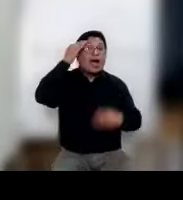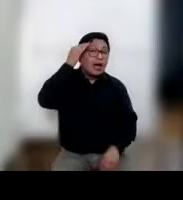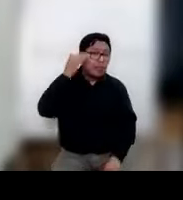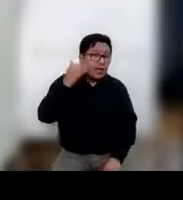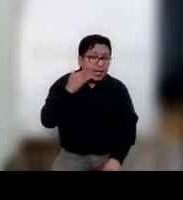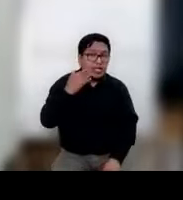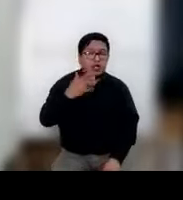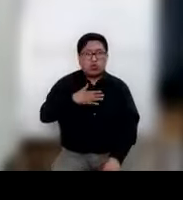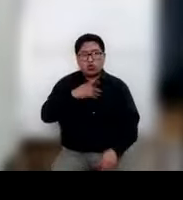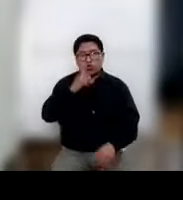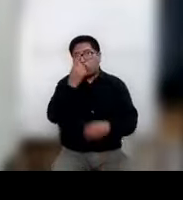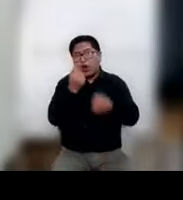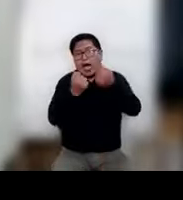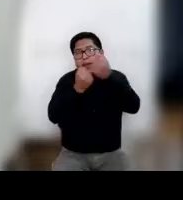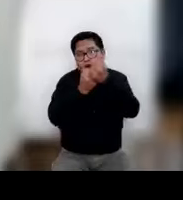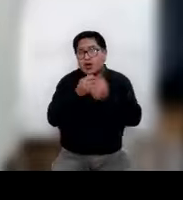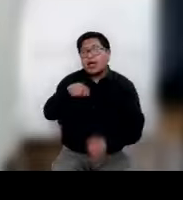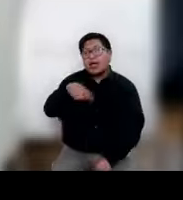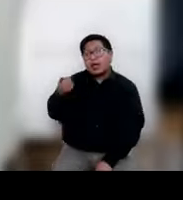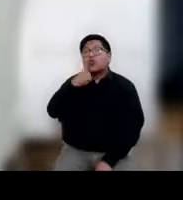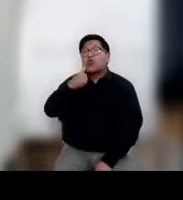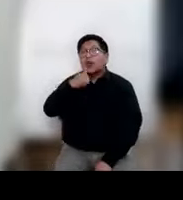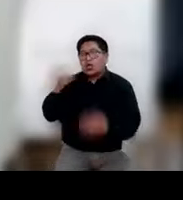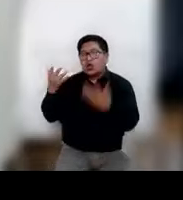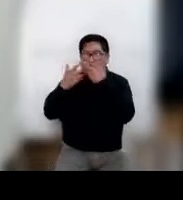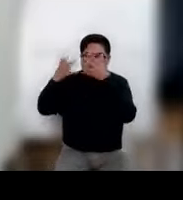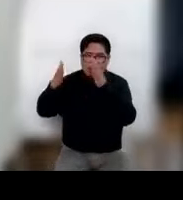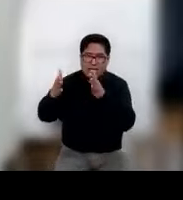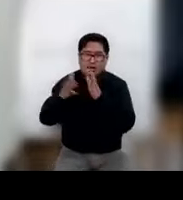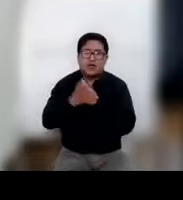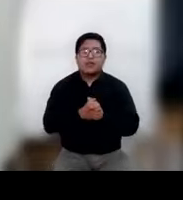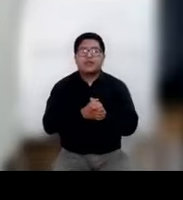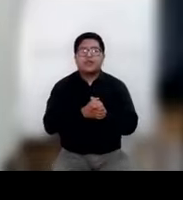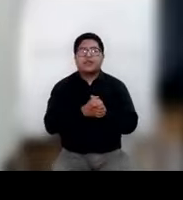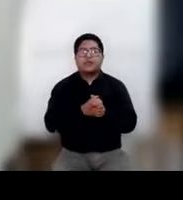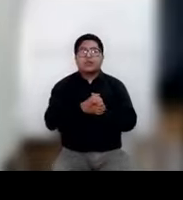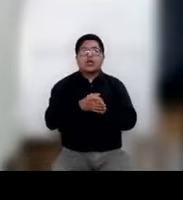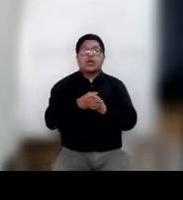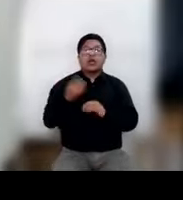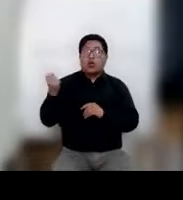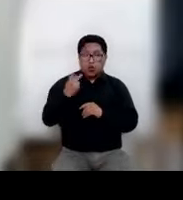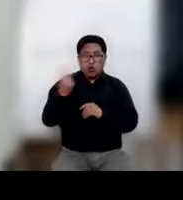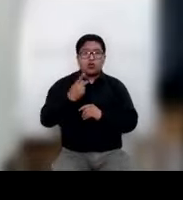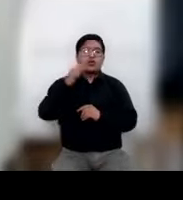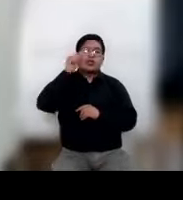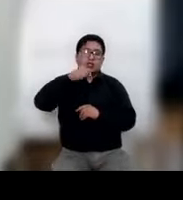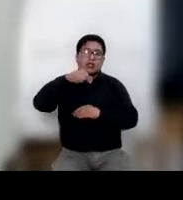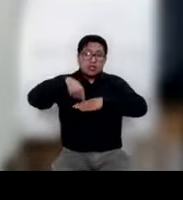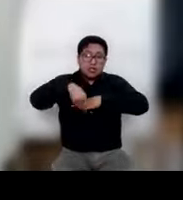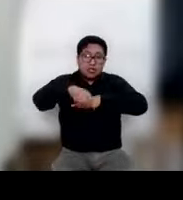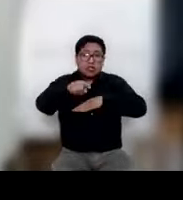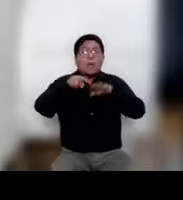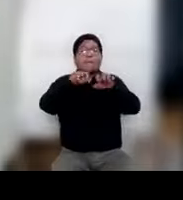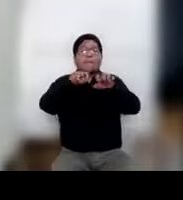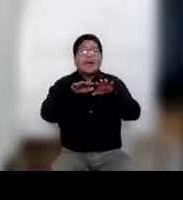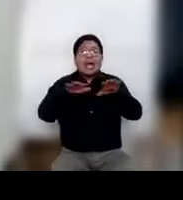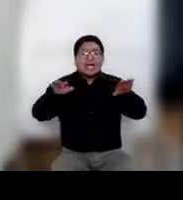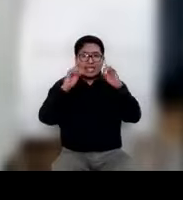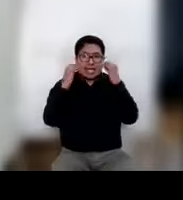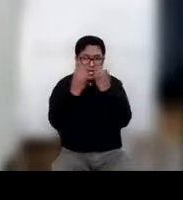y estafan y como coordinadora entonces tenemos que ya transferir iremos esta dirección a hacer un